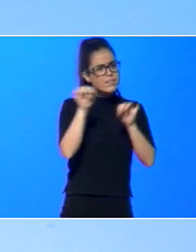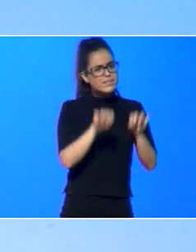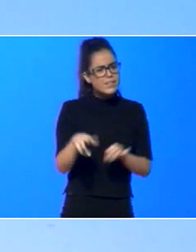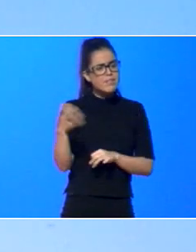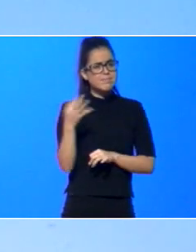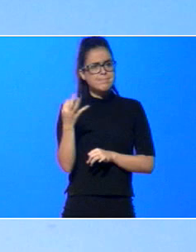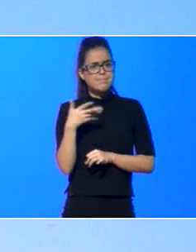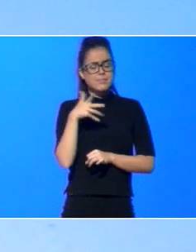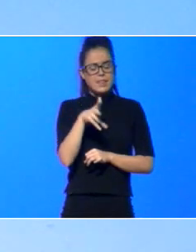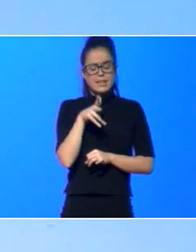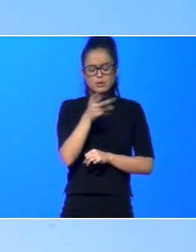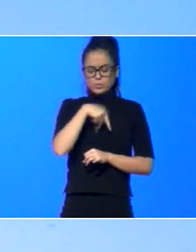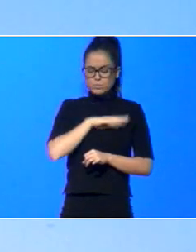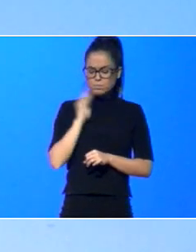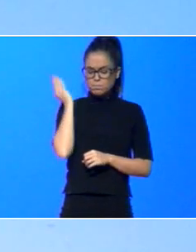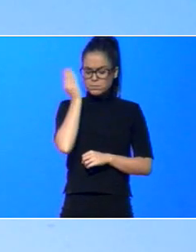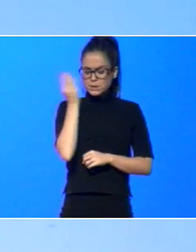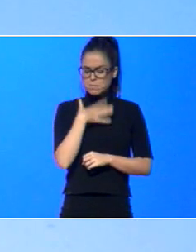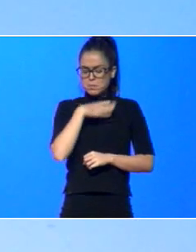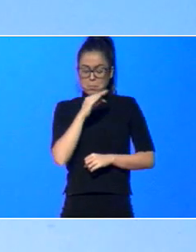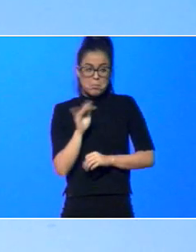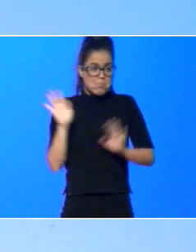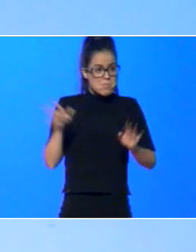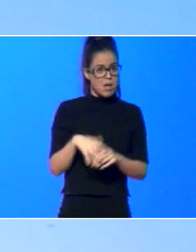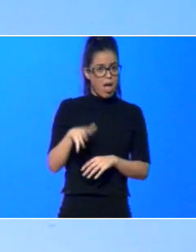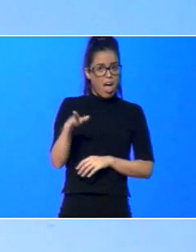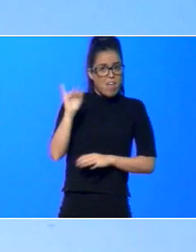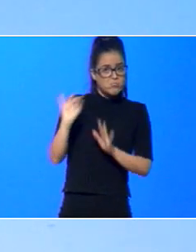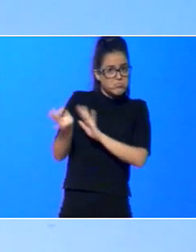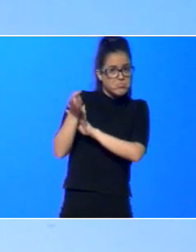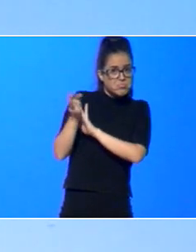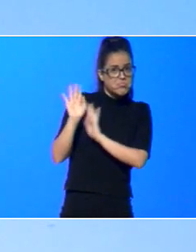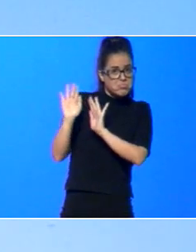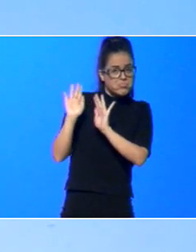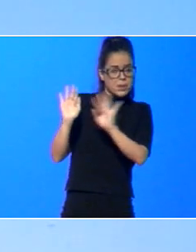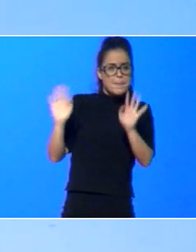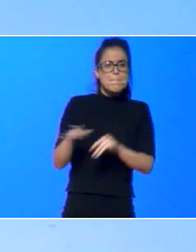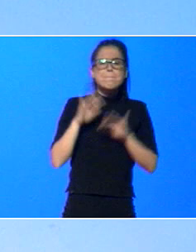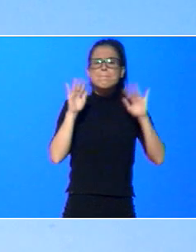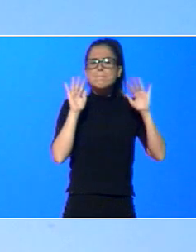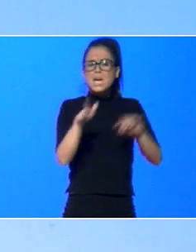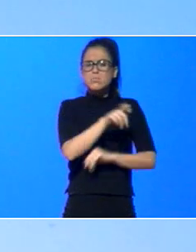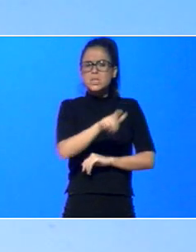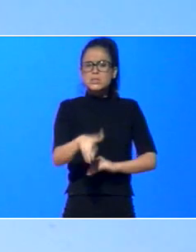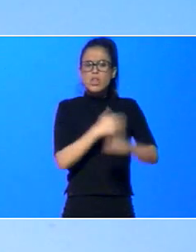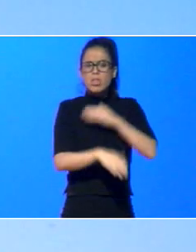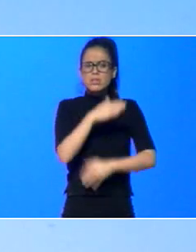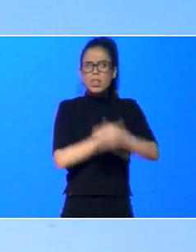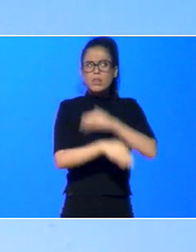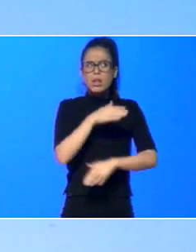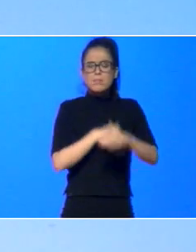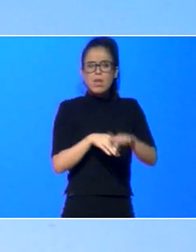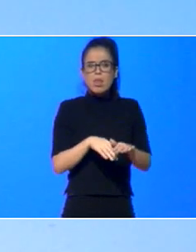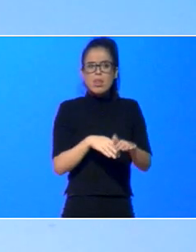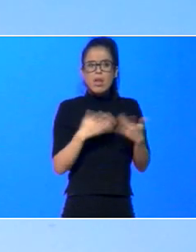derechos que podríamos pensar que estaban ya por ahí pero que en la medida en que se proyectan hacia las personas con discapacidad es importante